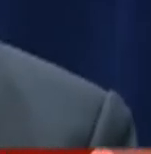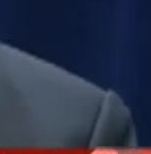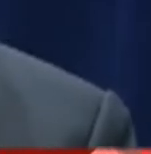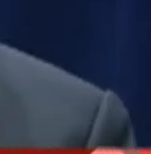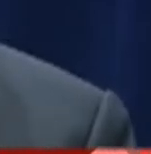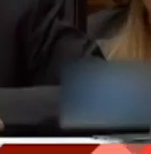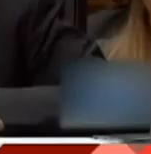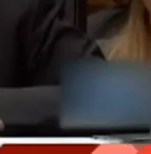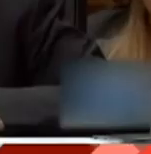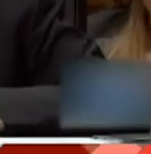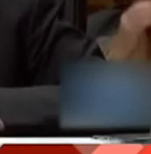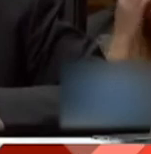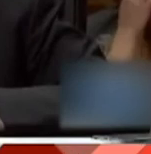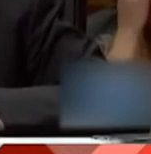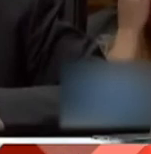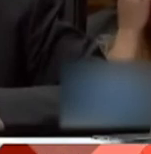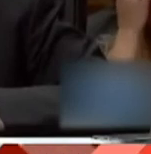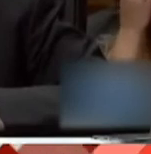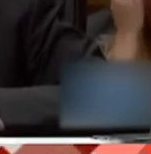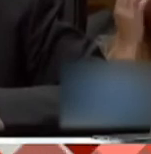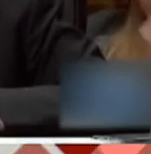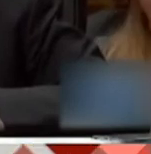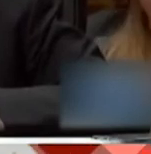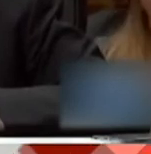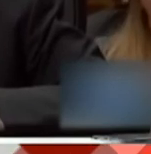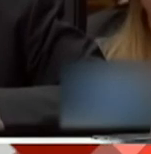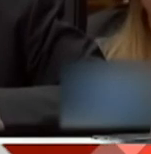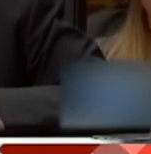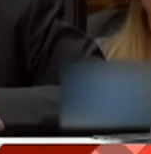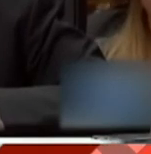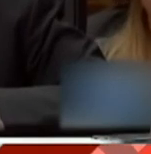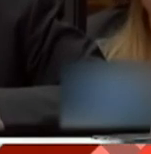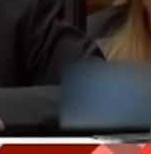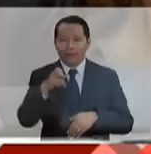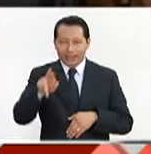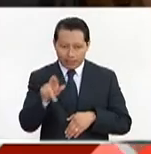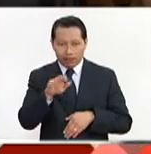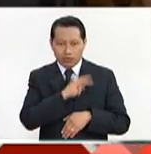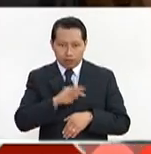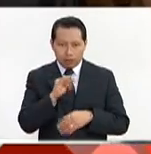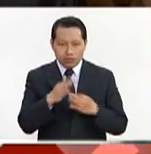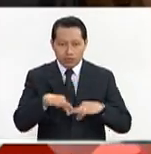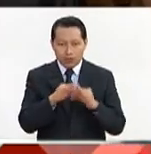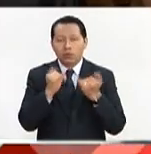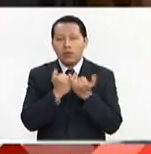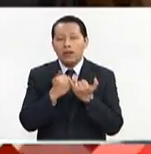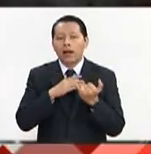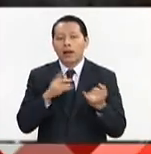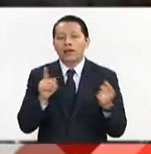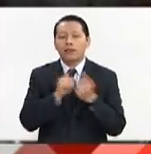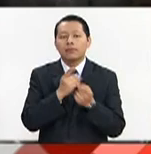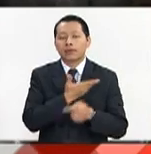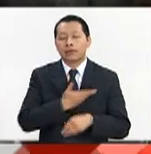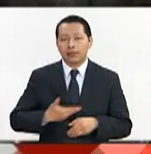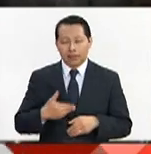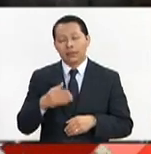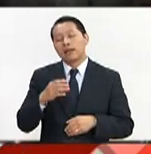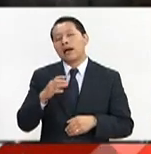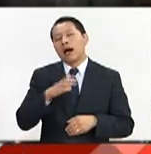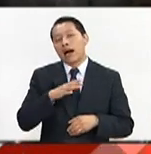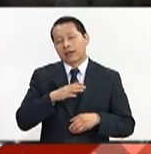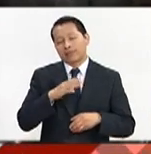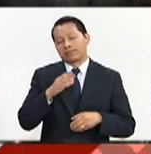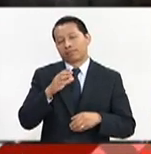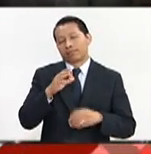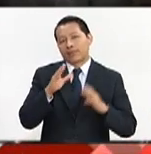asesor presidencial Jared Kushner para darle seguimiento a temas clave. También tuvo un encuentro con el presidente de la Cámara de Comercio de Estados